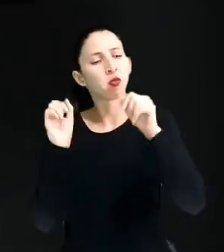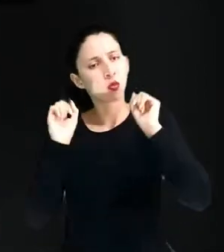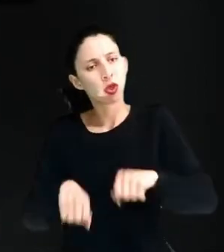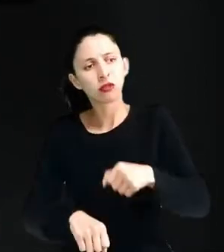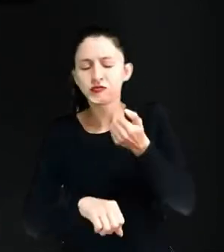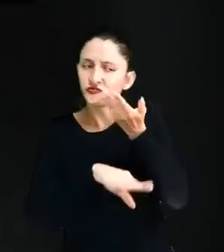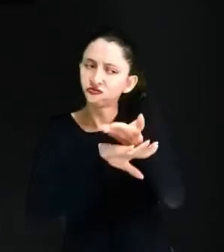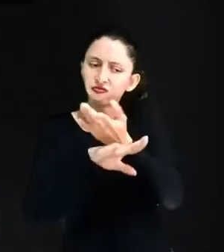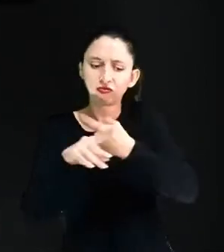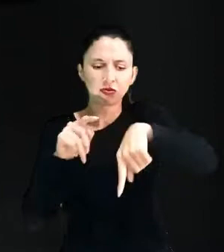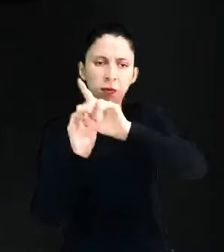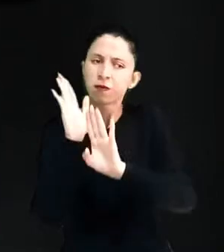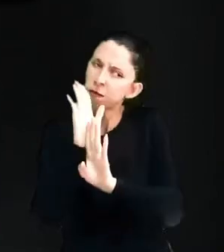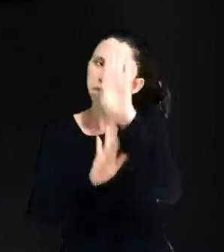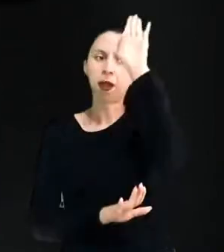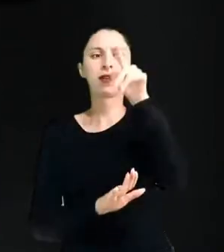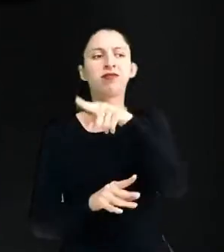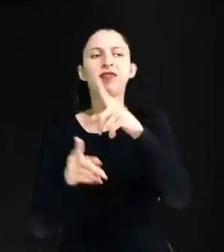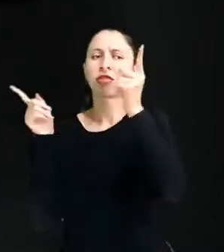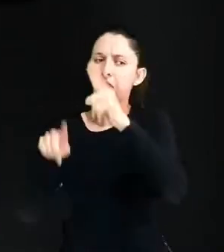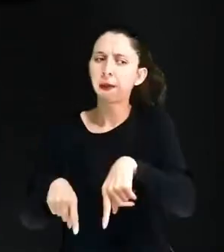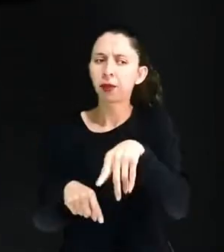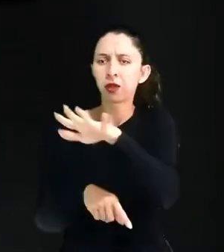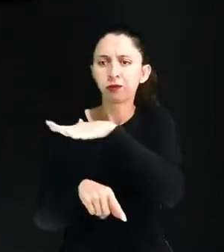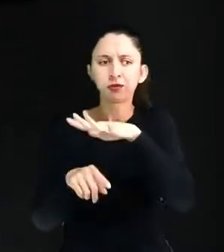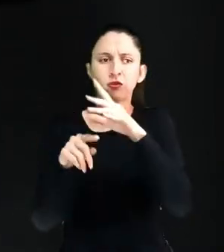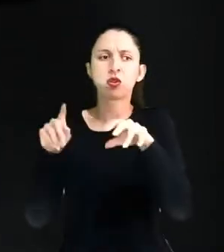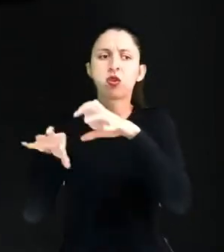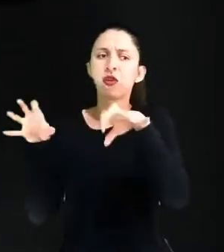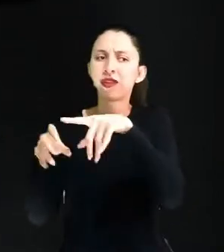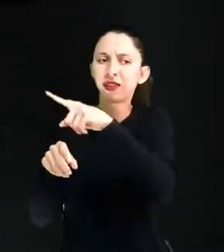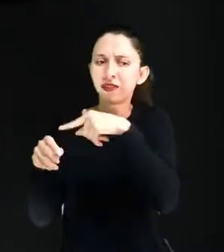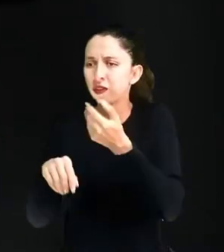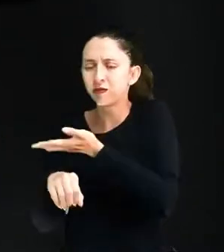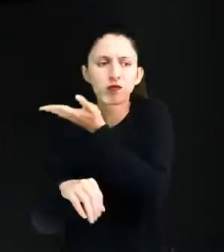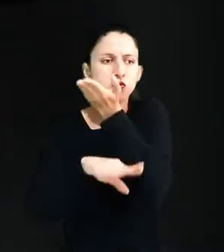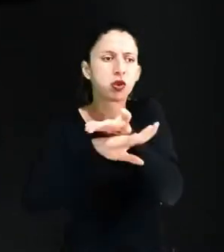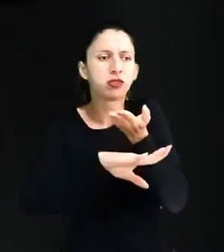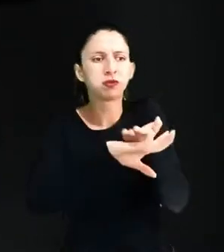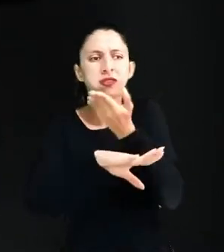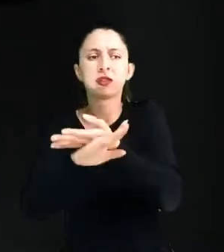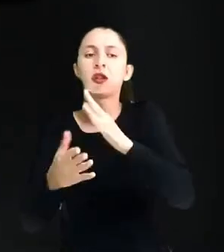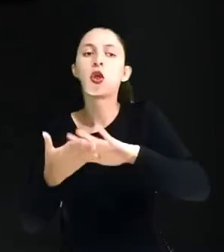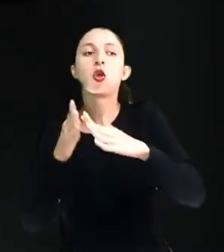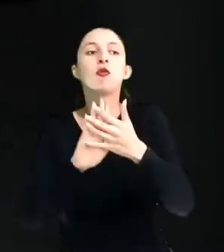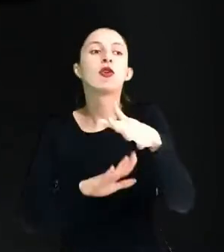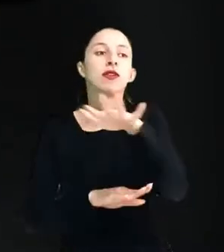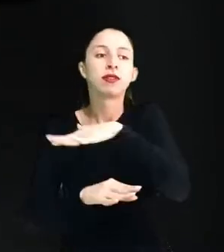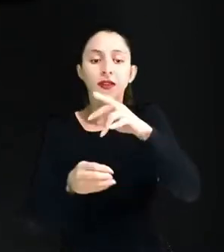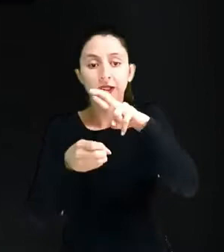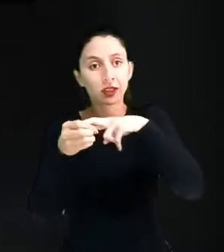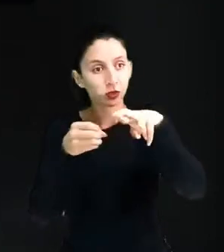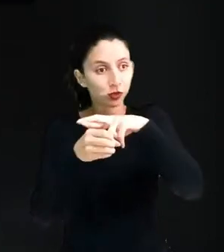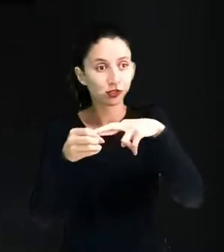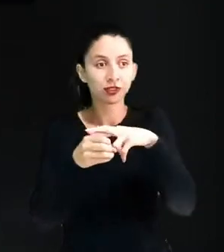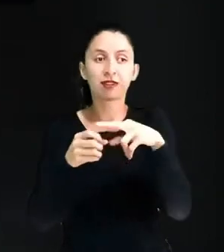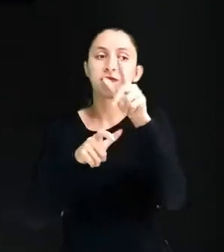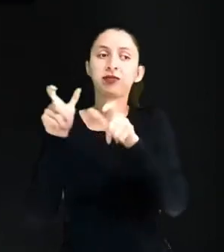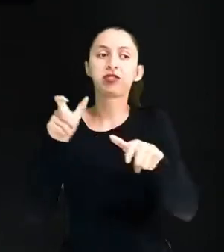y prepararnos para llegar con cosas nuevas, diferentes y que de verdad aporten a la gente. O sea,